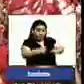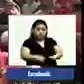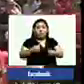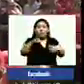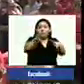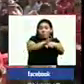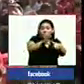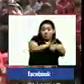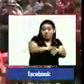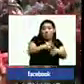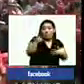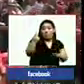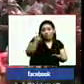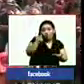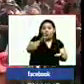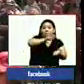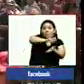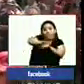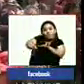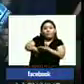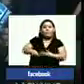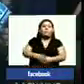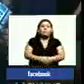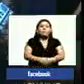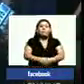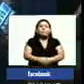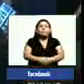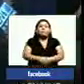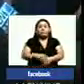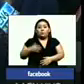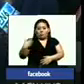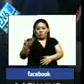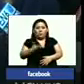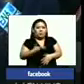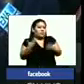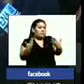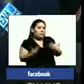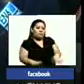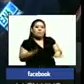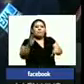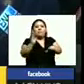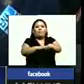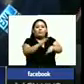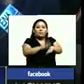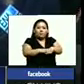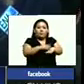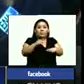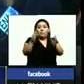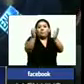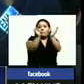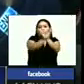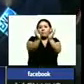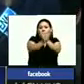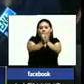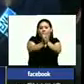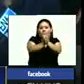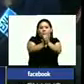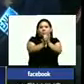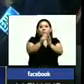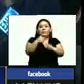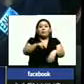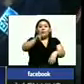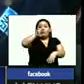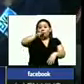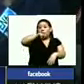fecha, el FMLN no efectúa el desembolso. Hemos comunicado en tiempo, digamos, en el mes de mayo, que el